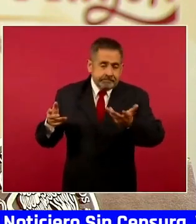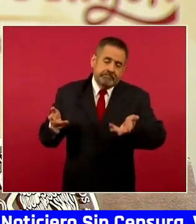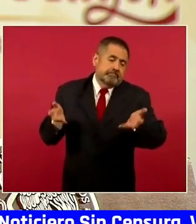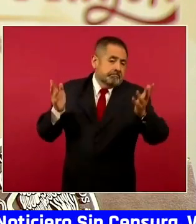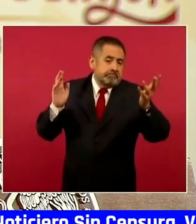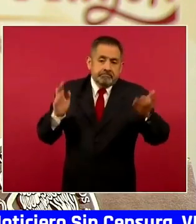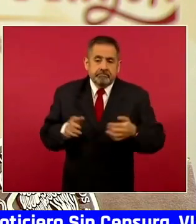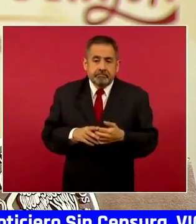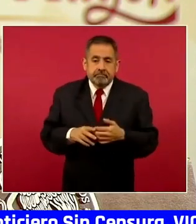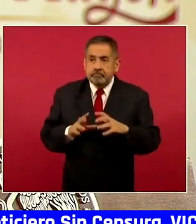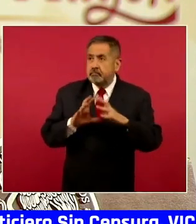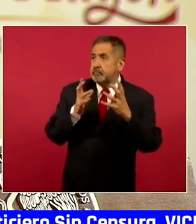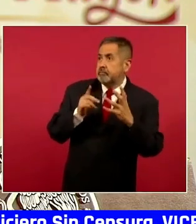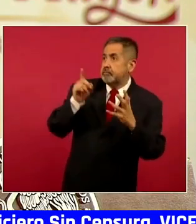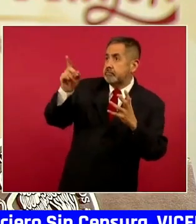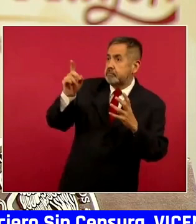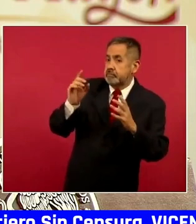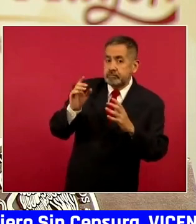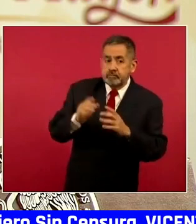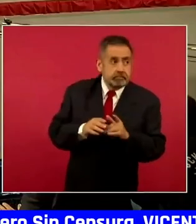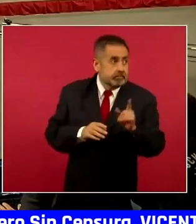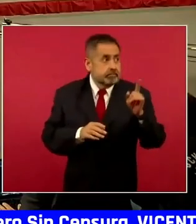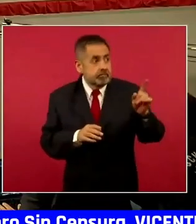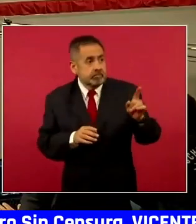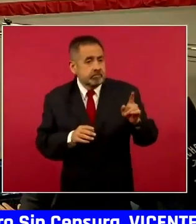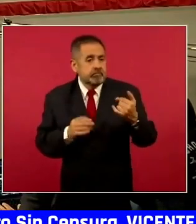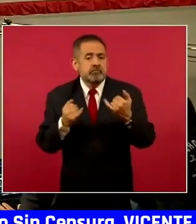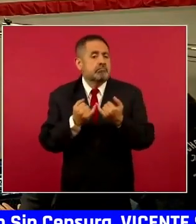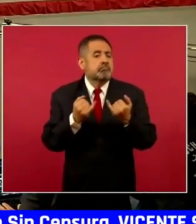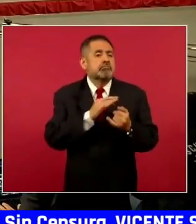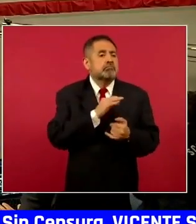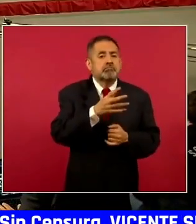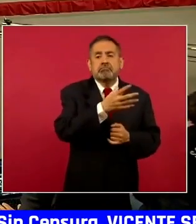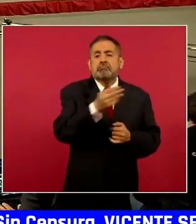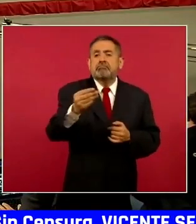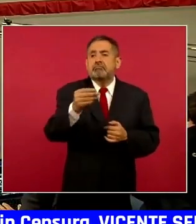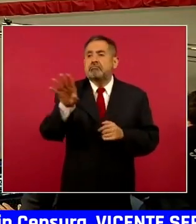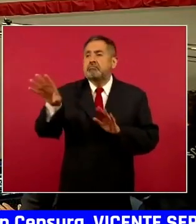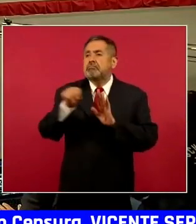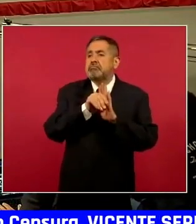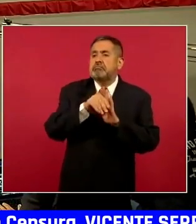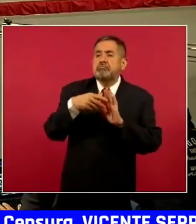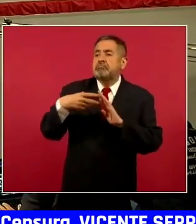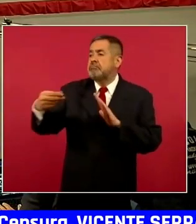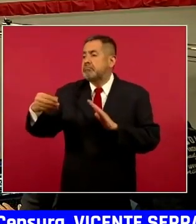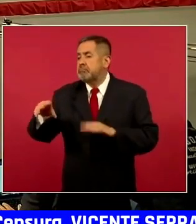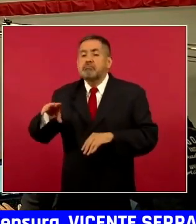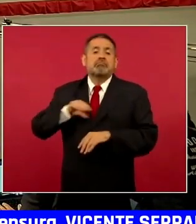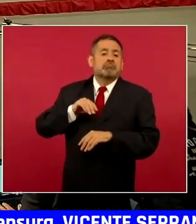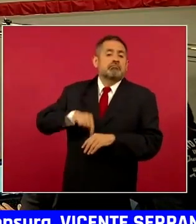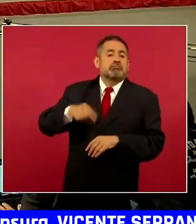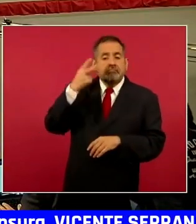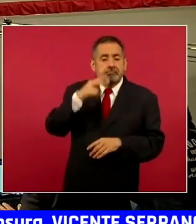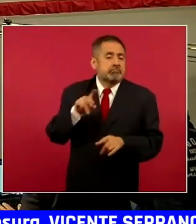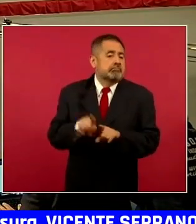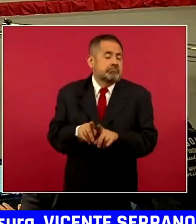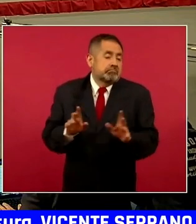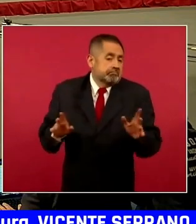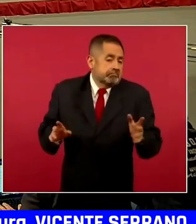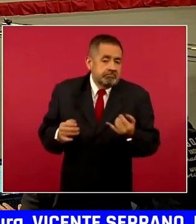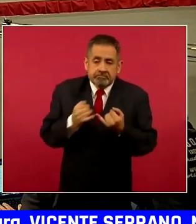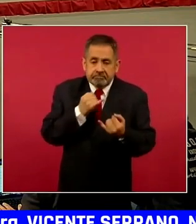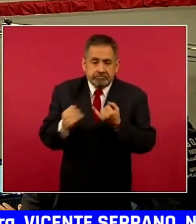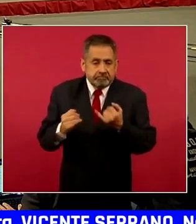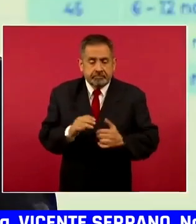en cualquier parte del mundo, puede afectar a cualquier otro país, incluido el nuestro. En nuestro país, como